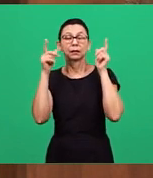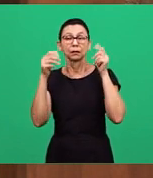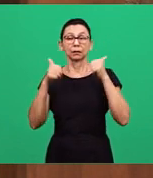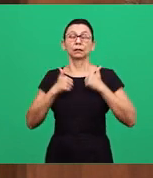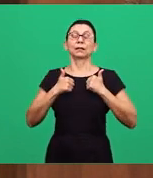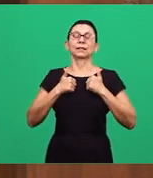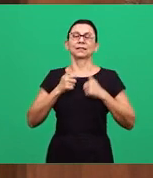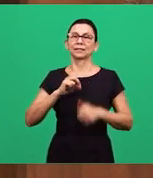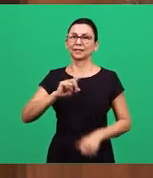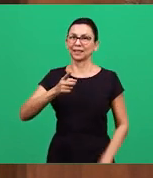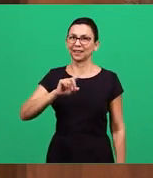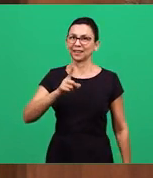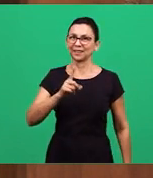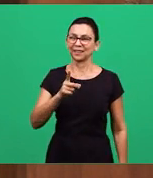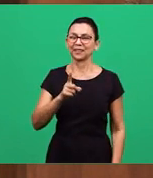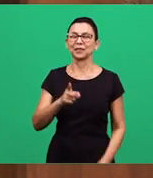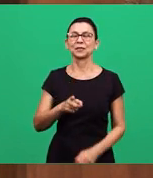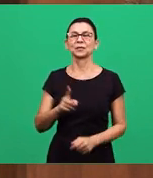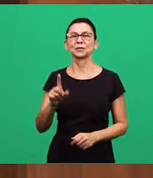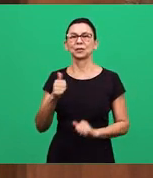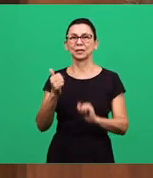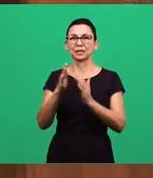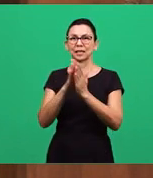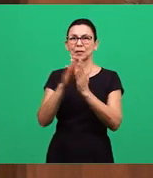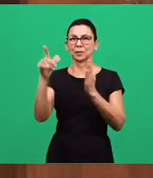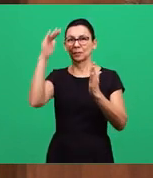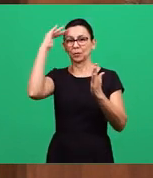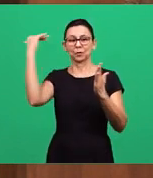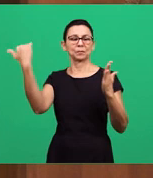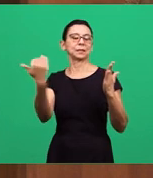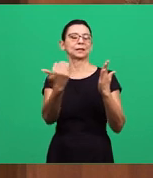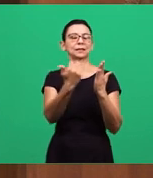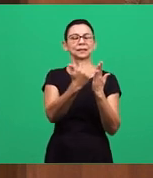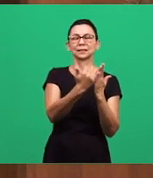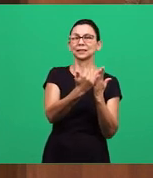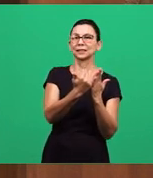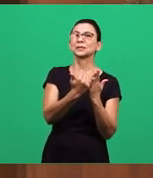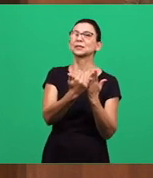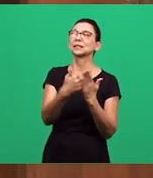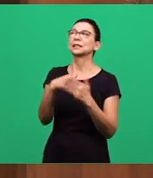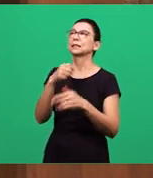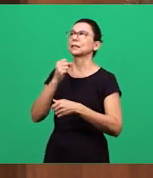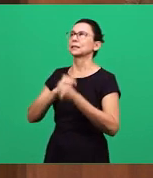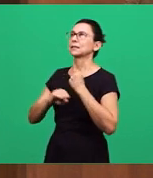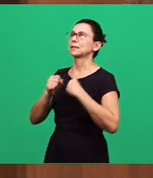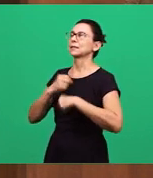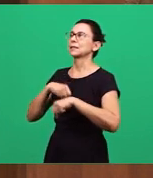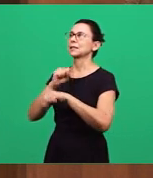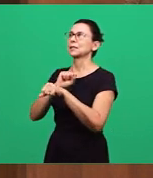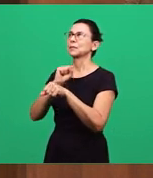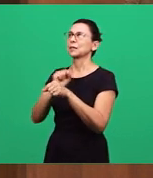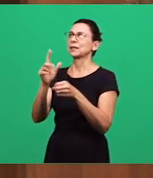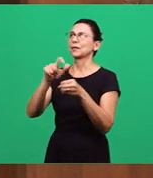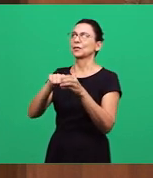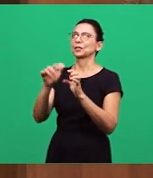estamos acomodados, pero estamos, lo que dice la palabra, mirando lo alto porque